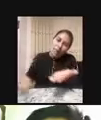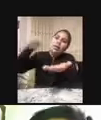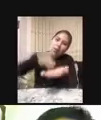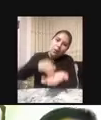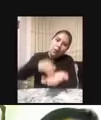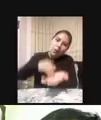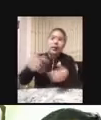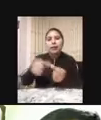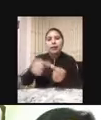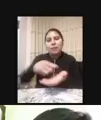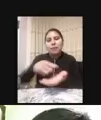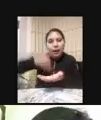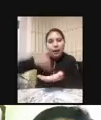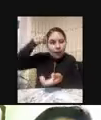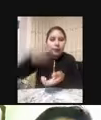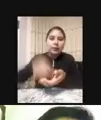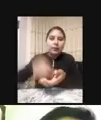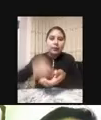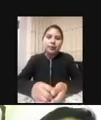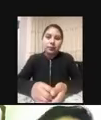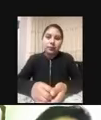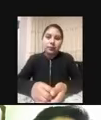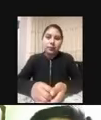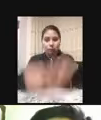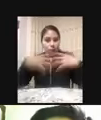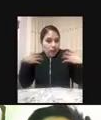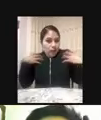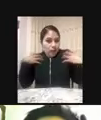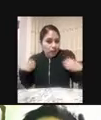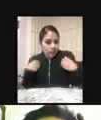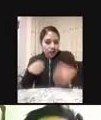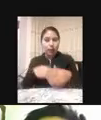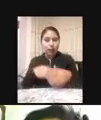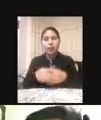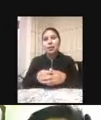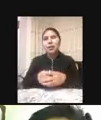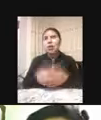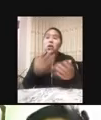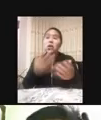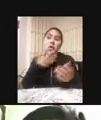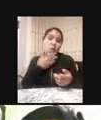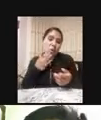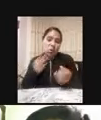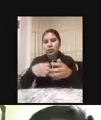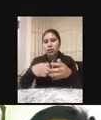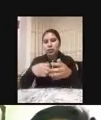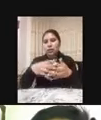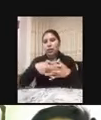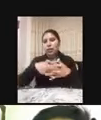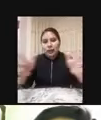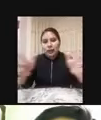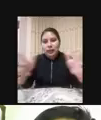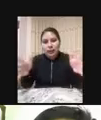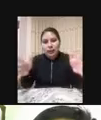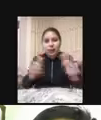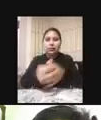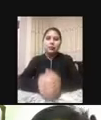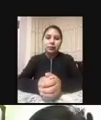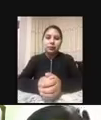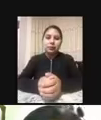con lo que sea. Por ejemplo, las partes del cuerpo, colores, tamaños, en general todo lo que nos rodea. A la